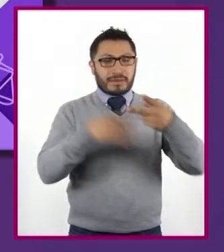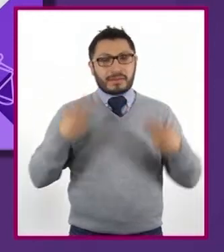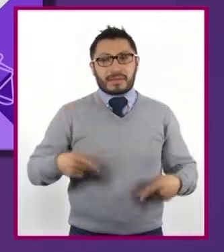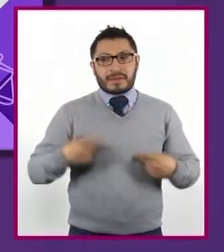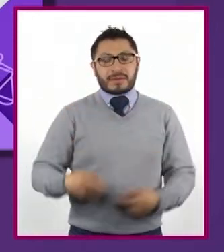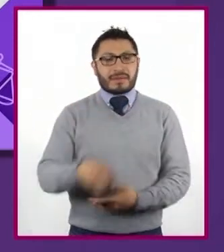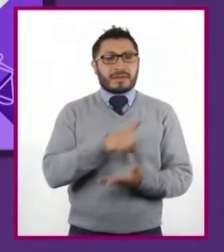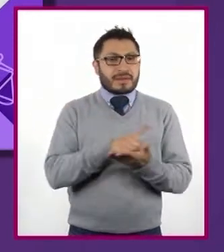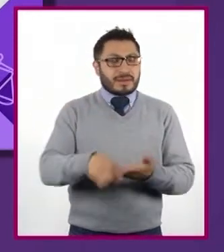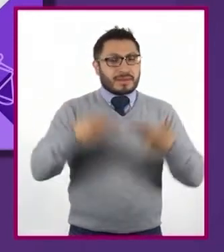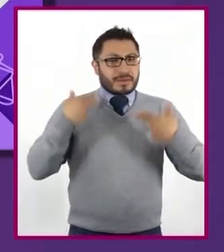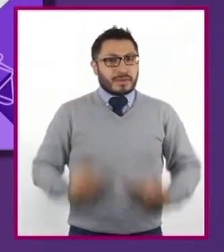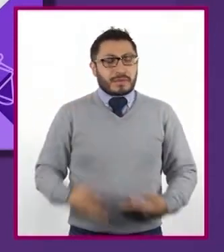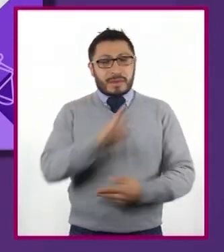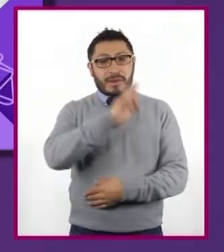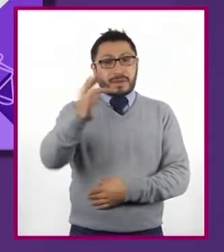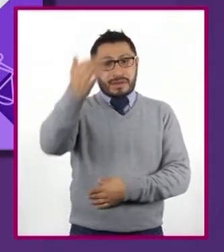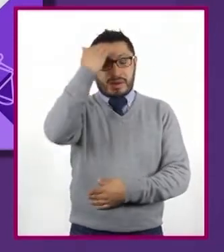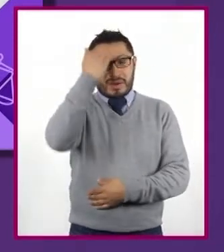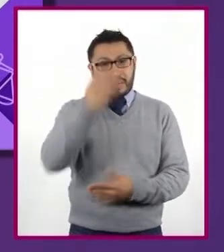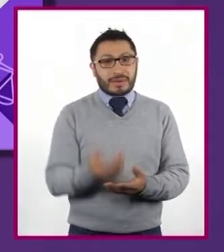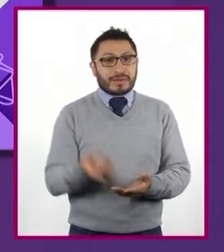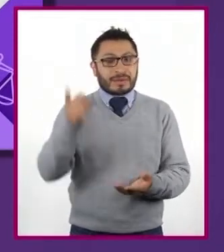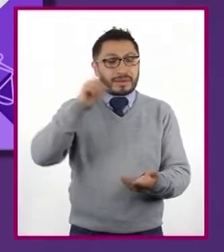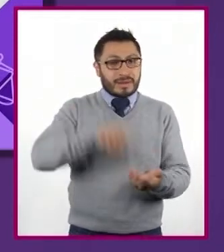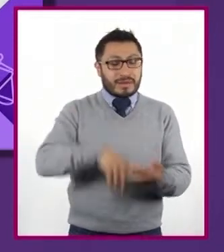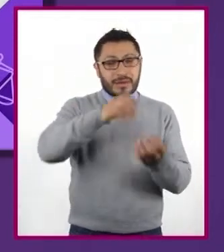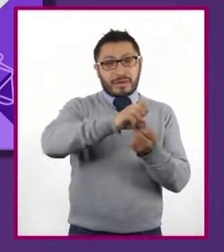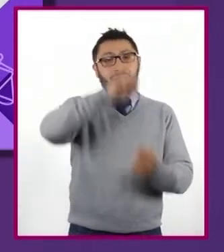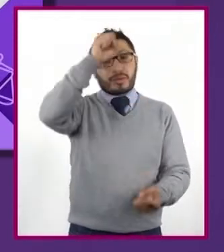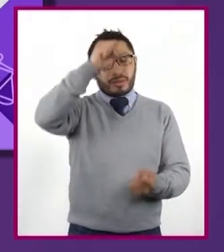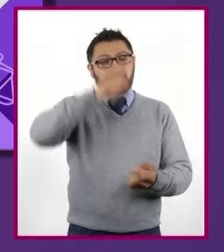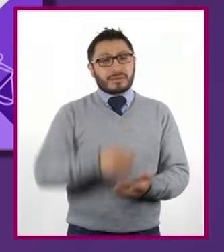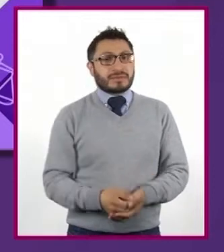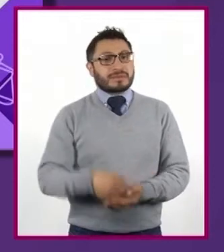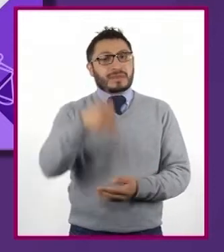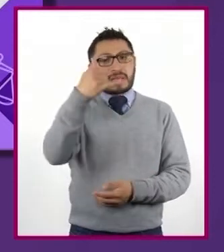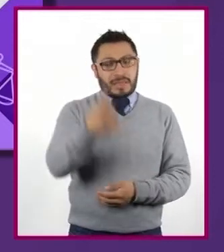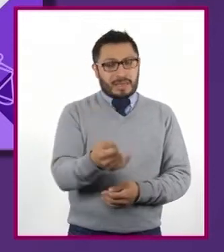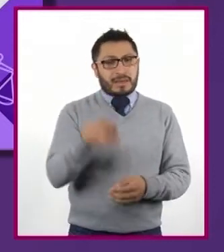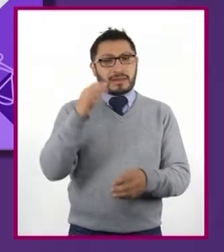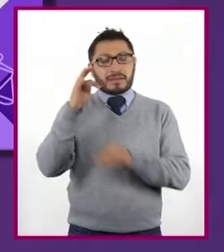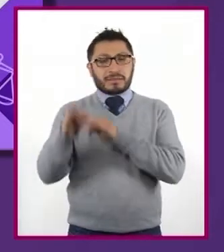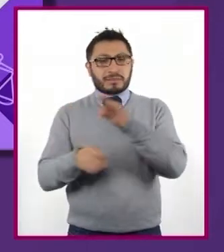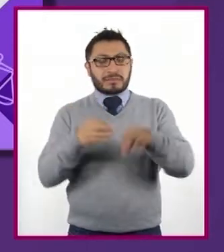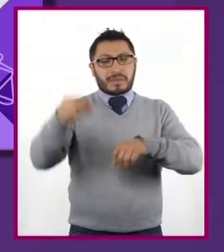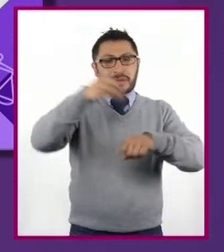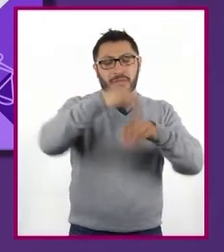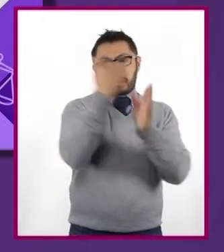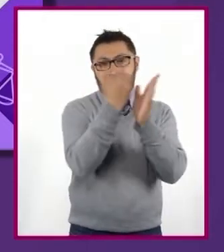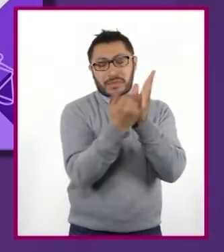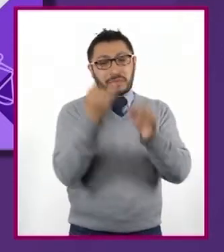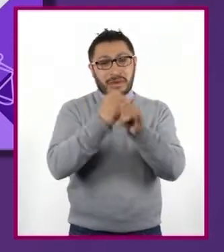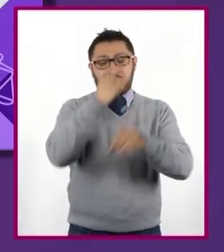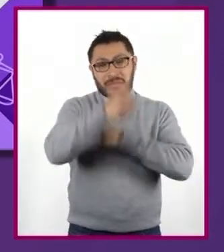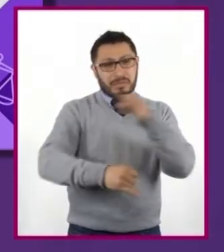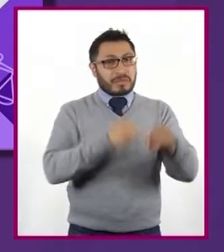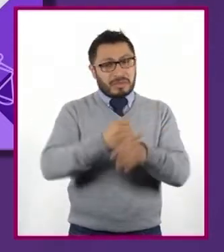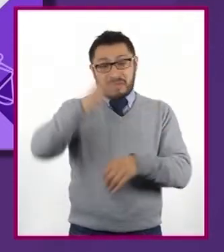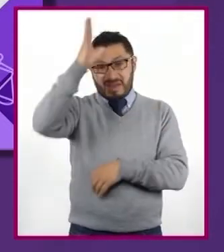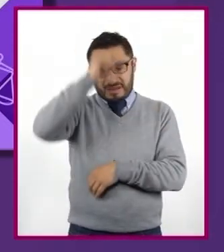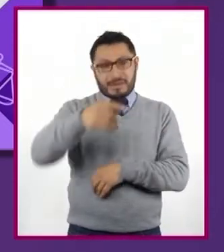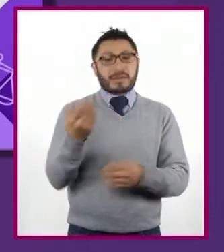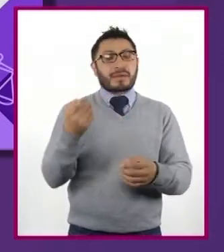de los derechos humanos reconocidos en esta Constitución y en los tratados internacionales de los que